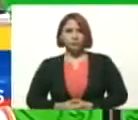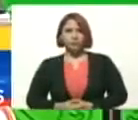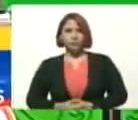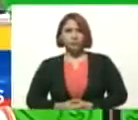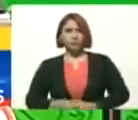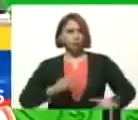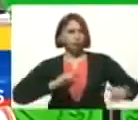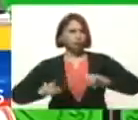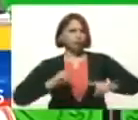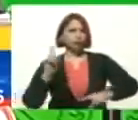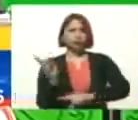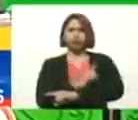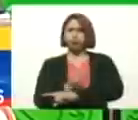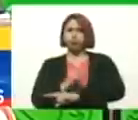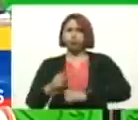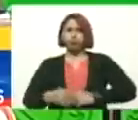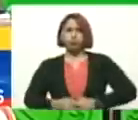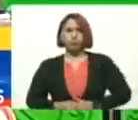acción rápida.